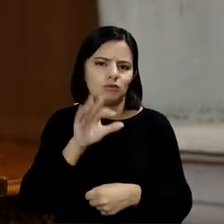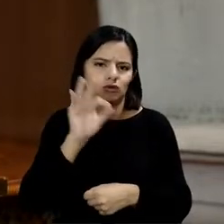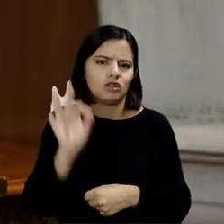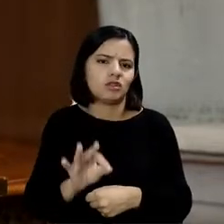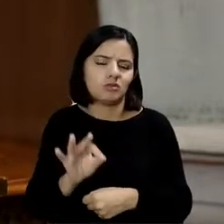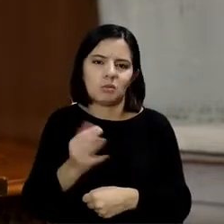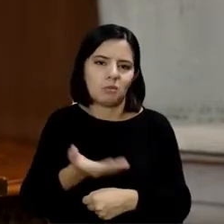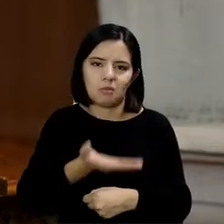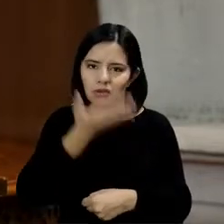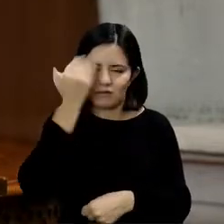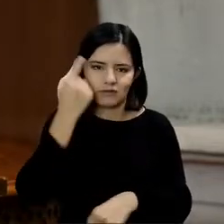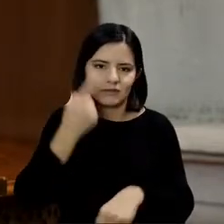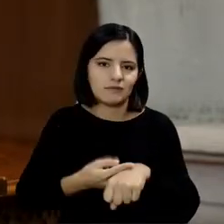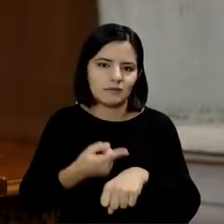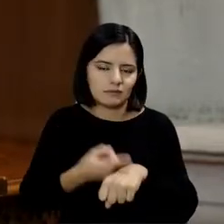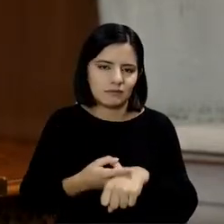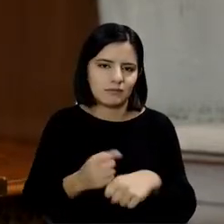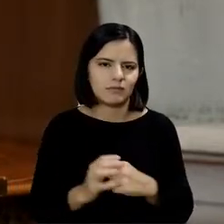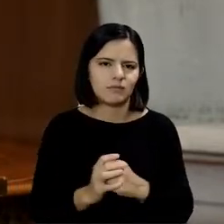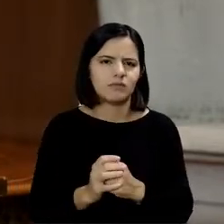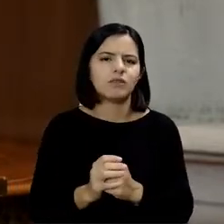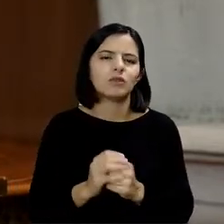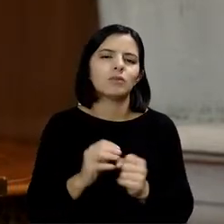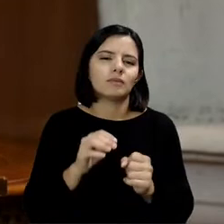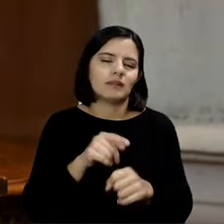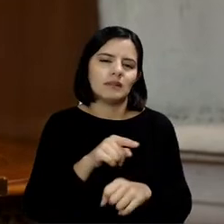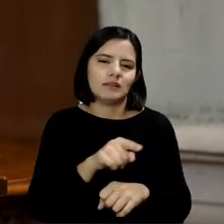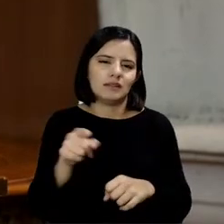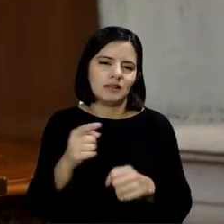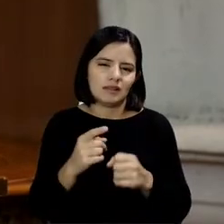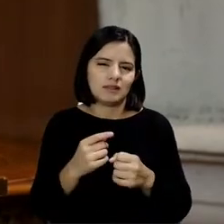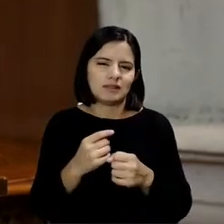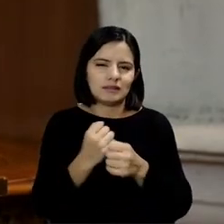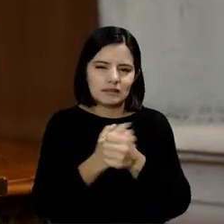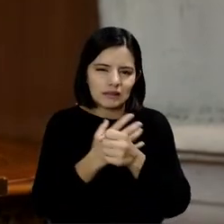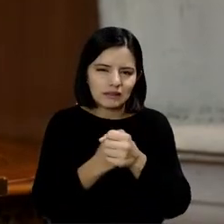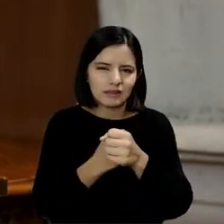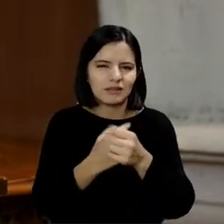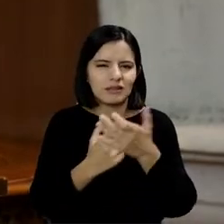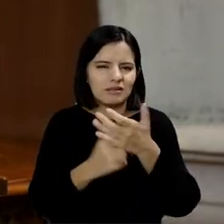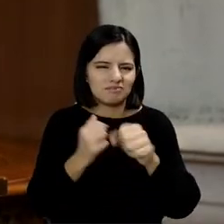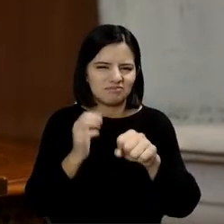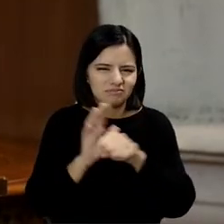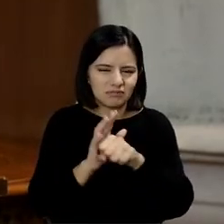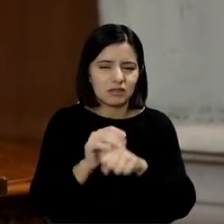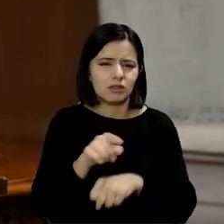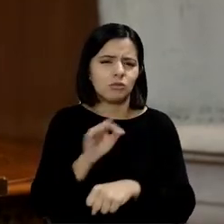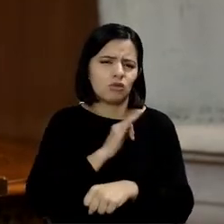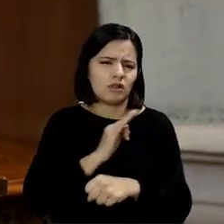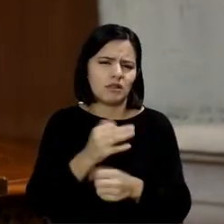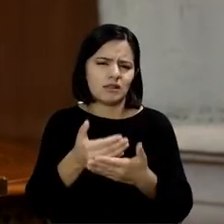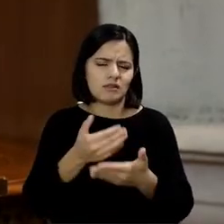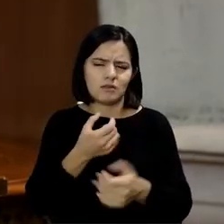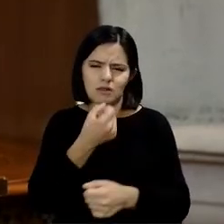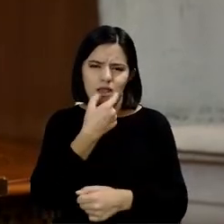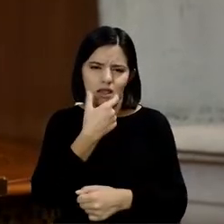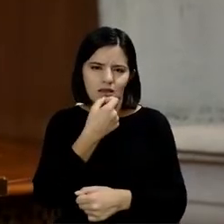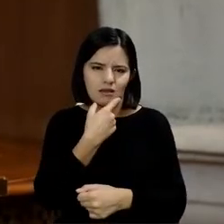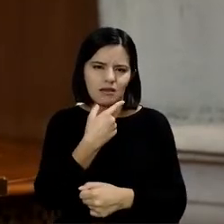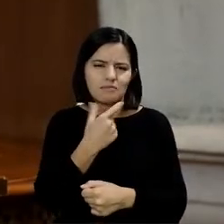Aunque la hipertensión puede controlarse de manera efectiva mediante unos medicamentos simples y de bajo costo,